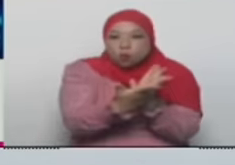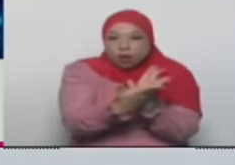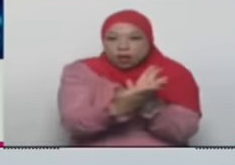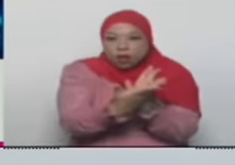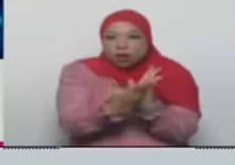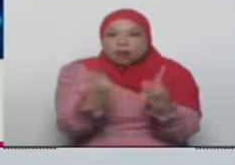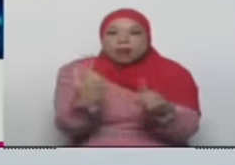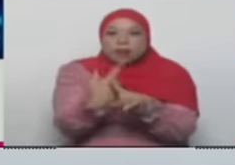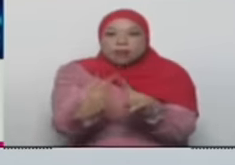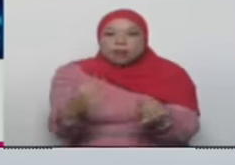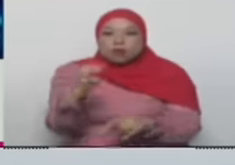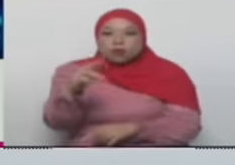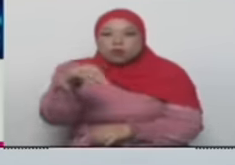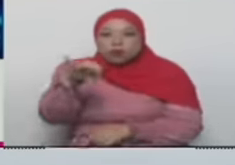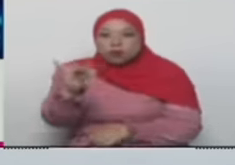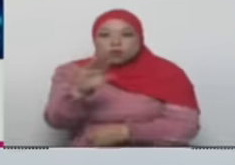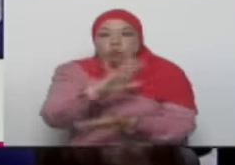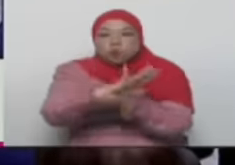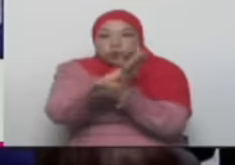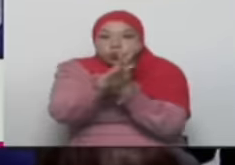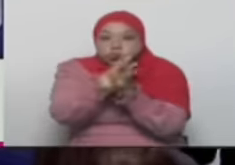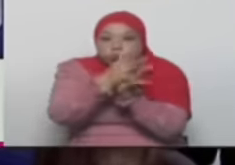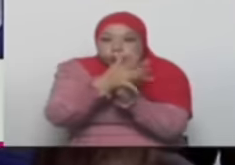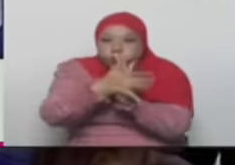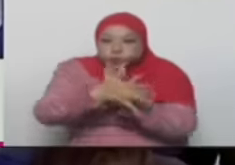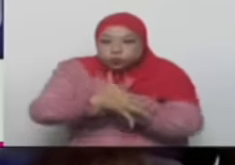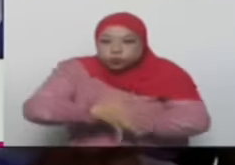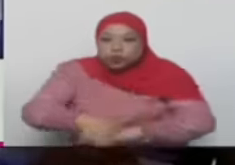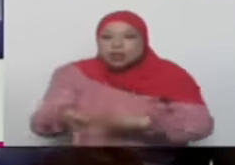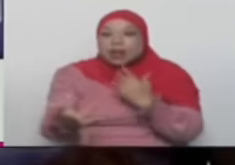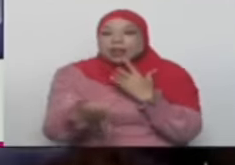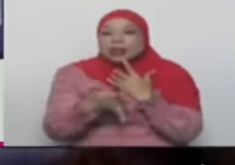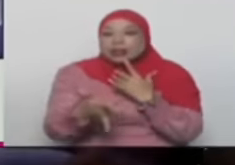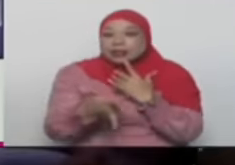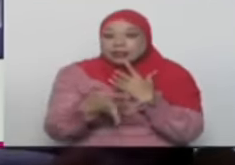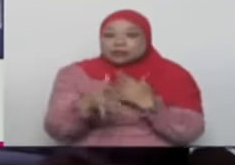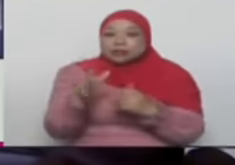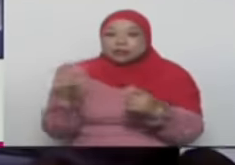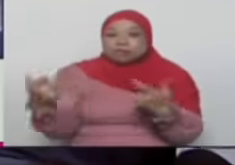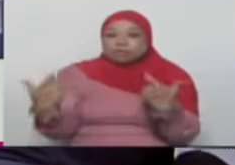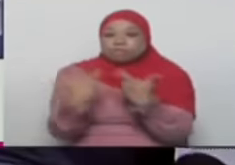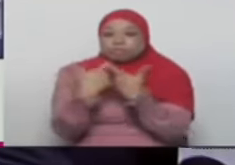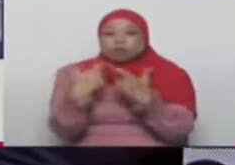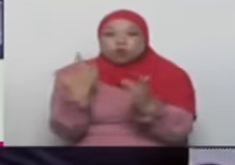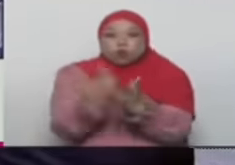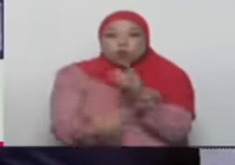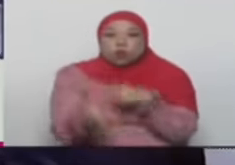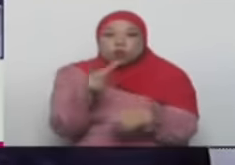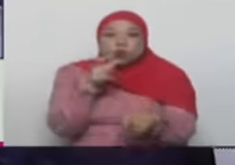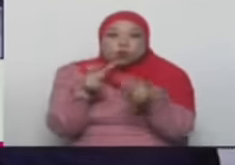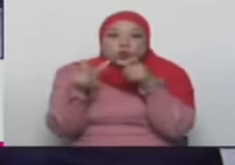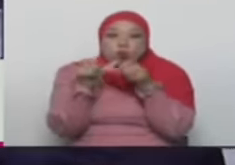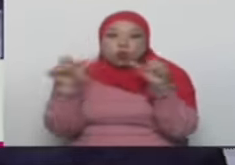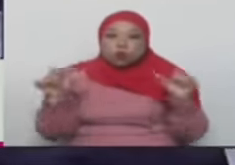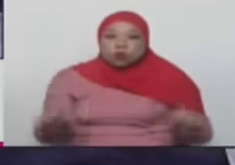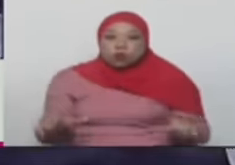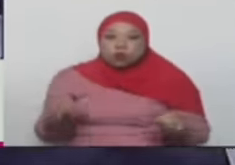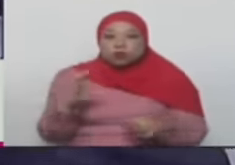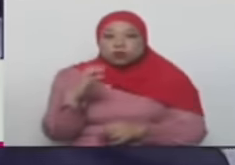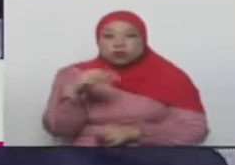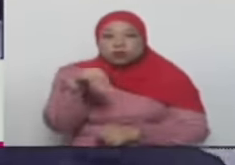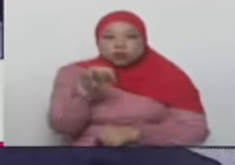el sistema del CNE fue pulverizado por la guerra cibernética. Y para esta consulta no hay sistema de